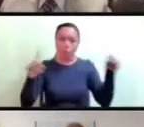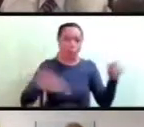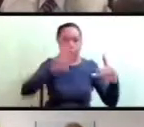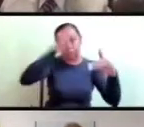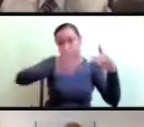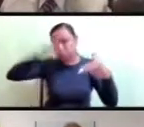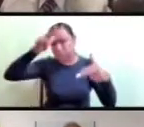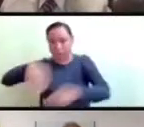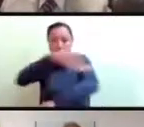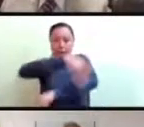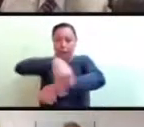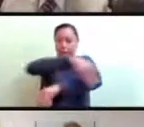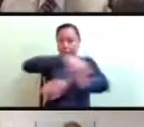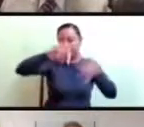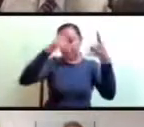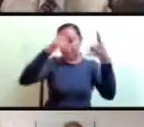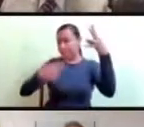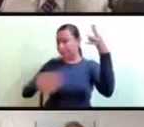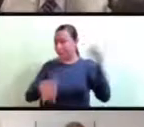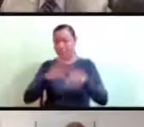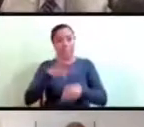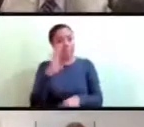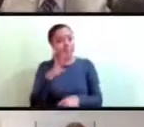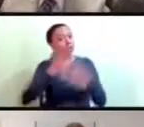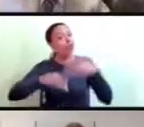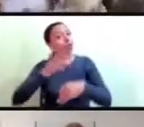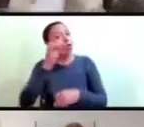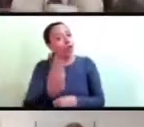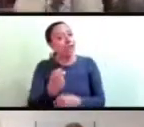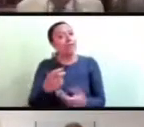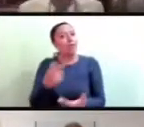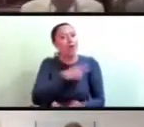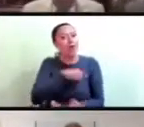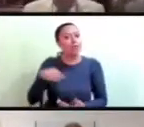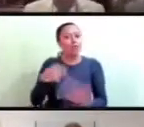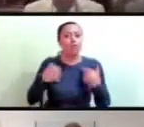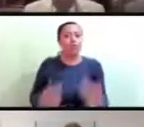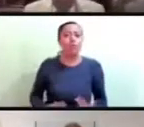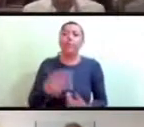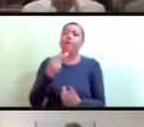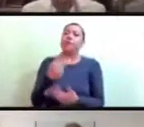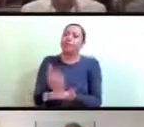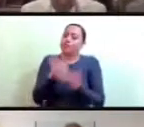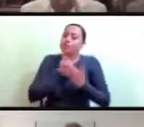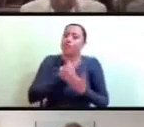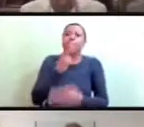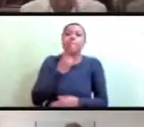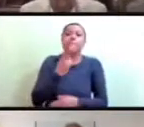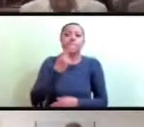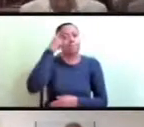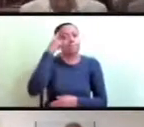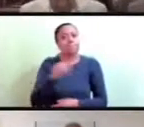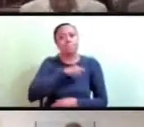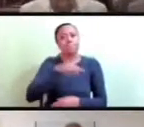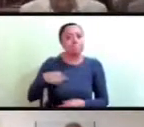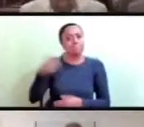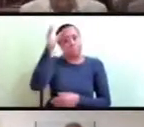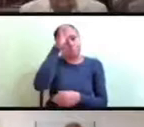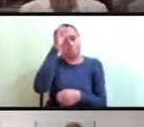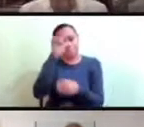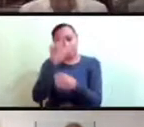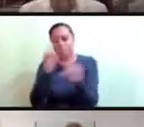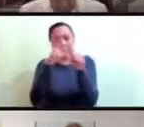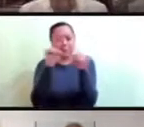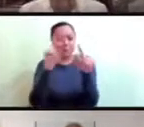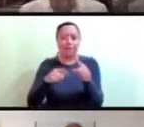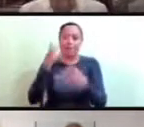arquitectura, etcétera, y que son de utilidad para el ser humano, para su construcción y desenvolvimiento cultural a lo largo del tiempo.